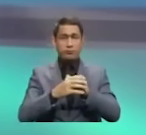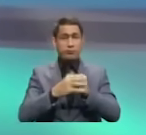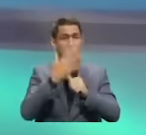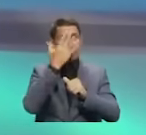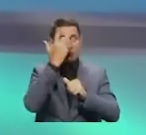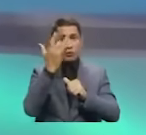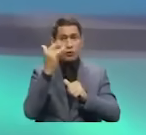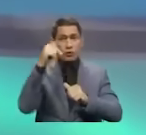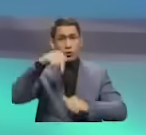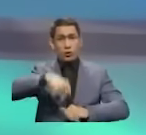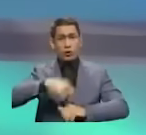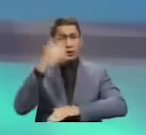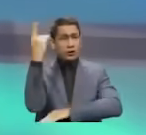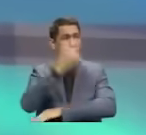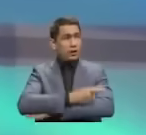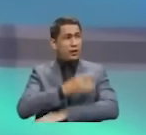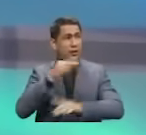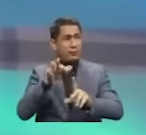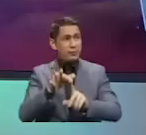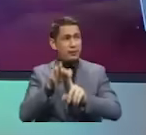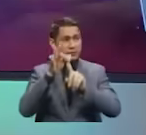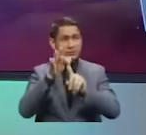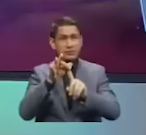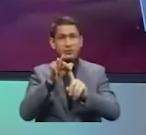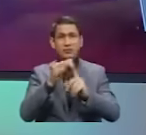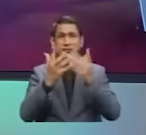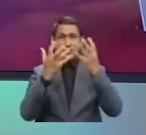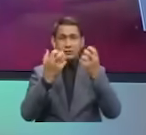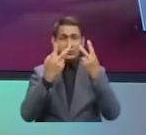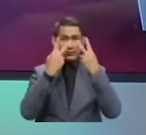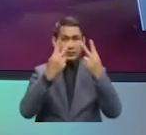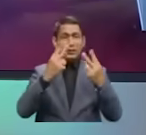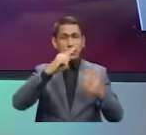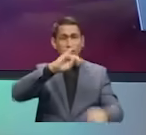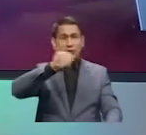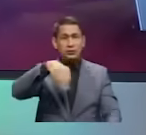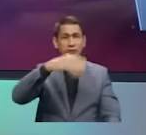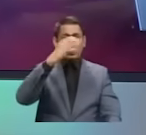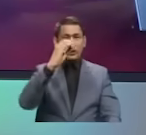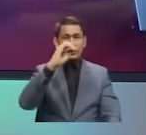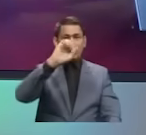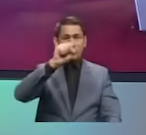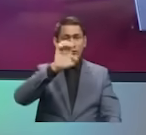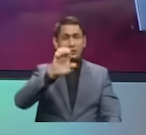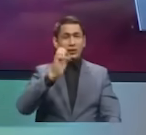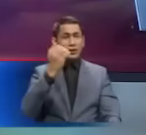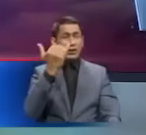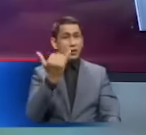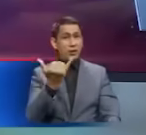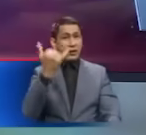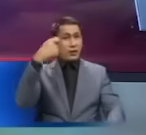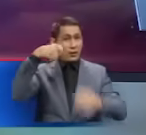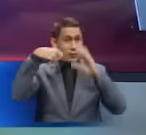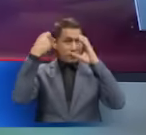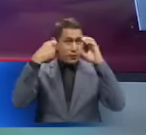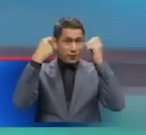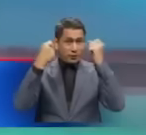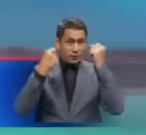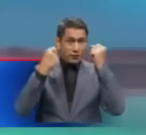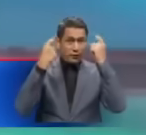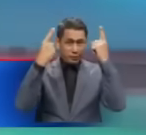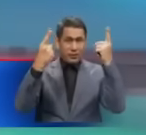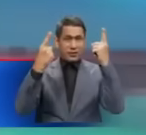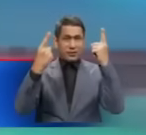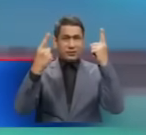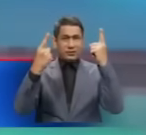un día muy especial y quiero que me lo enfoquen a mi querido José. Vamos a ver el siguiente video, que es una gran sorpresa, una